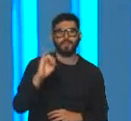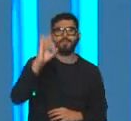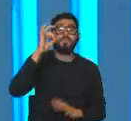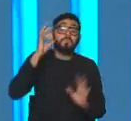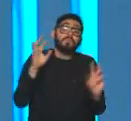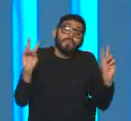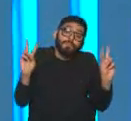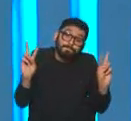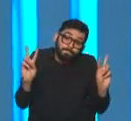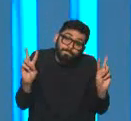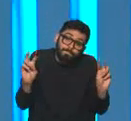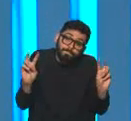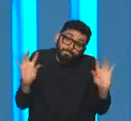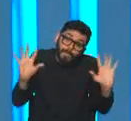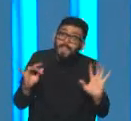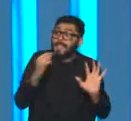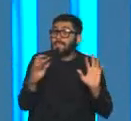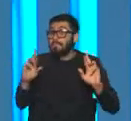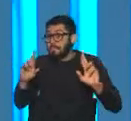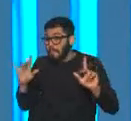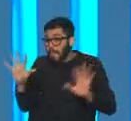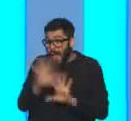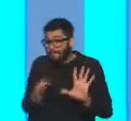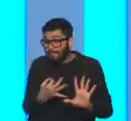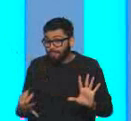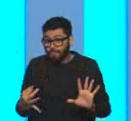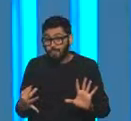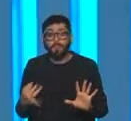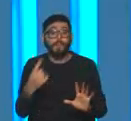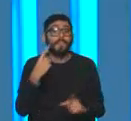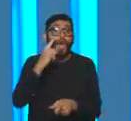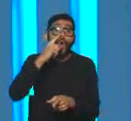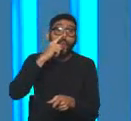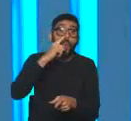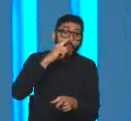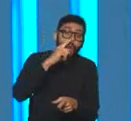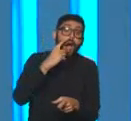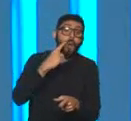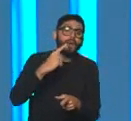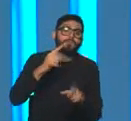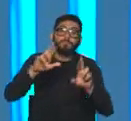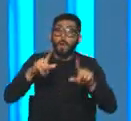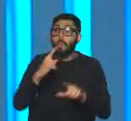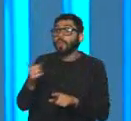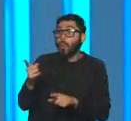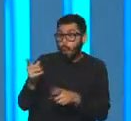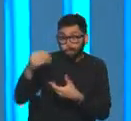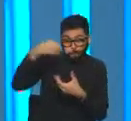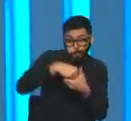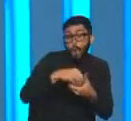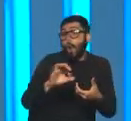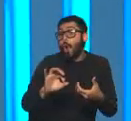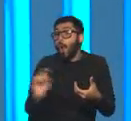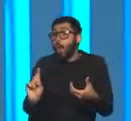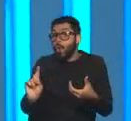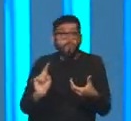teoría, si todo sale más o menos como está planificado, en junio debería planificarse, tal vez vos estés adentro o no de